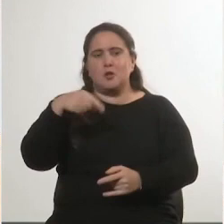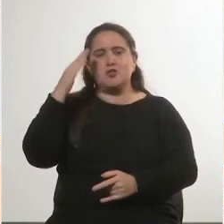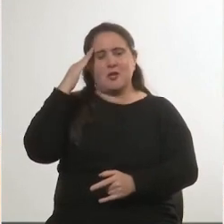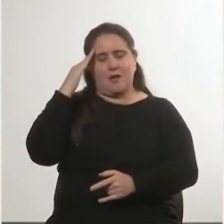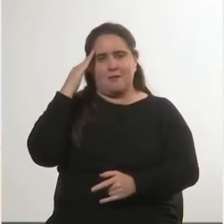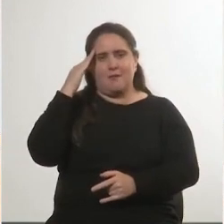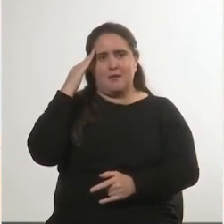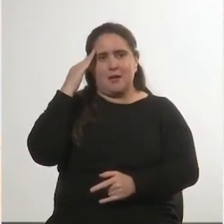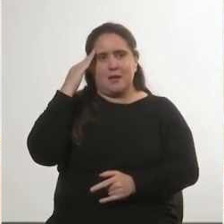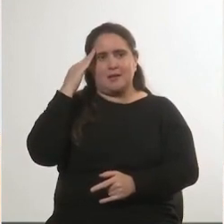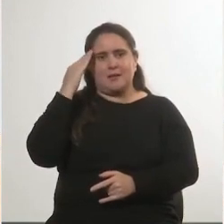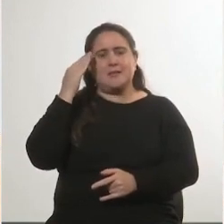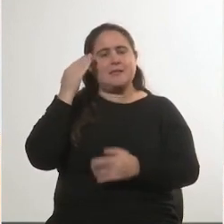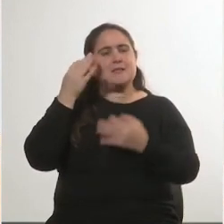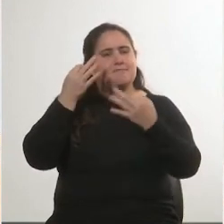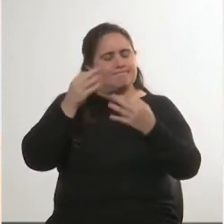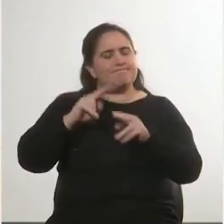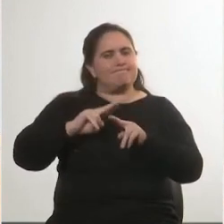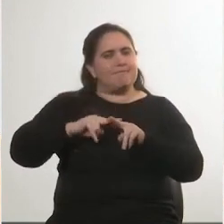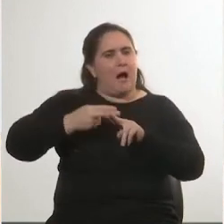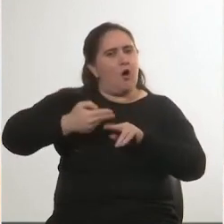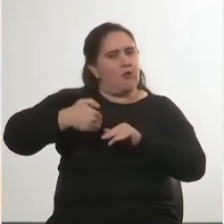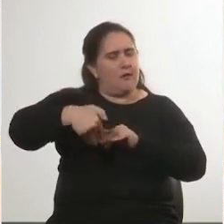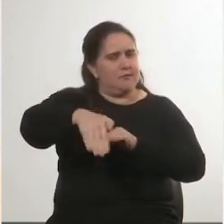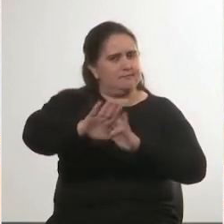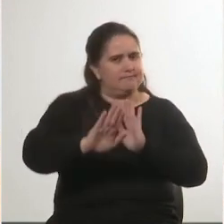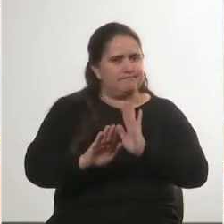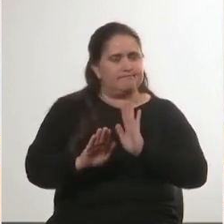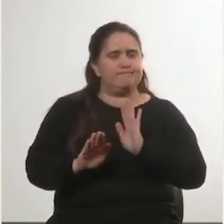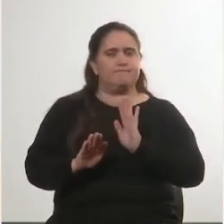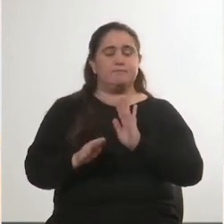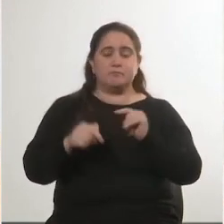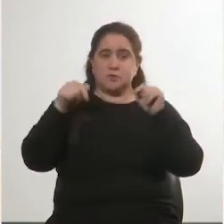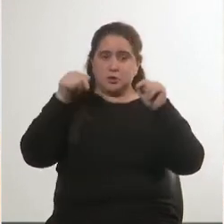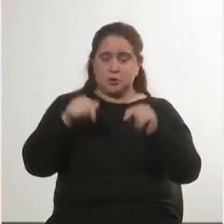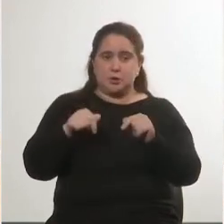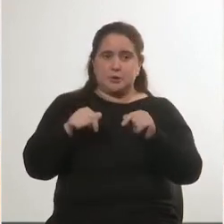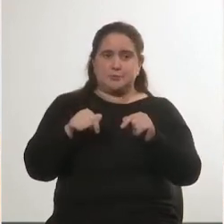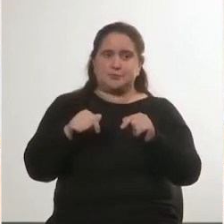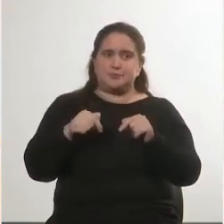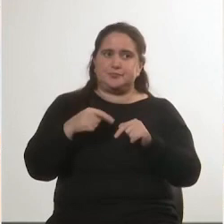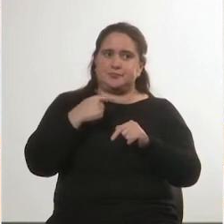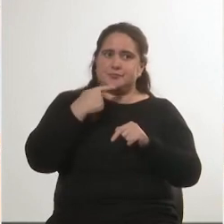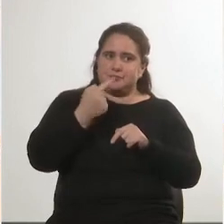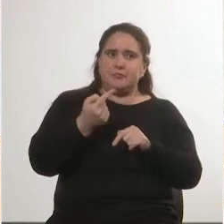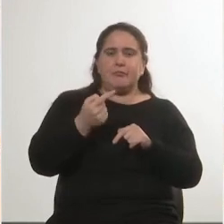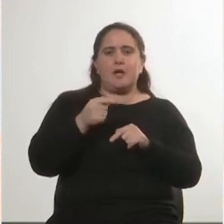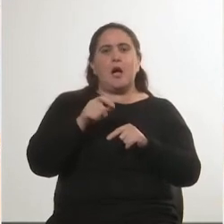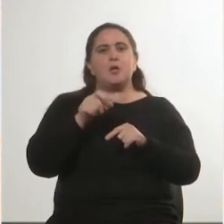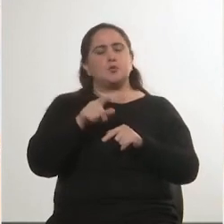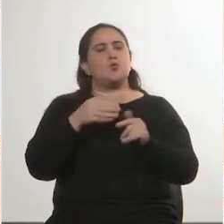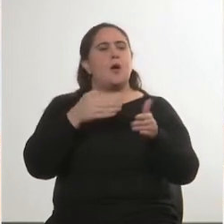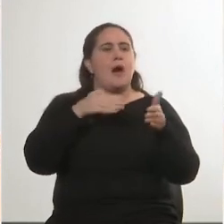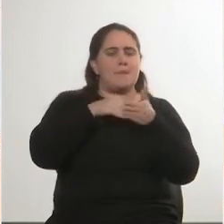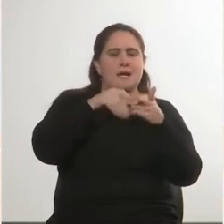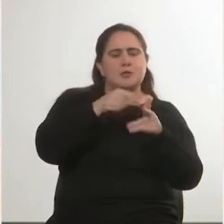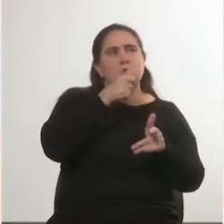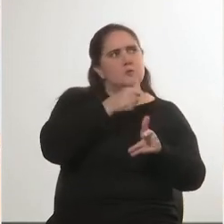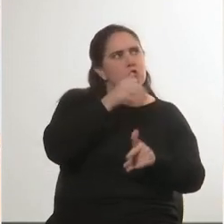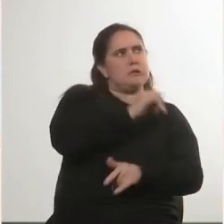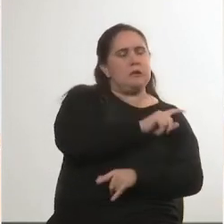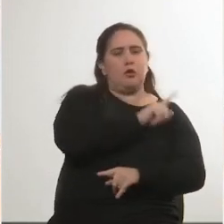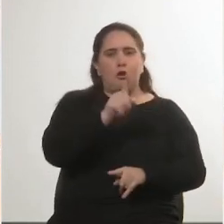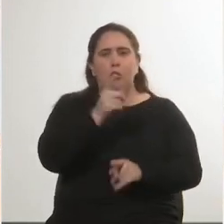que seguramente se repita en el tiempo? Hoy hablamos de si tal o cual represa es la